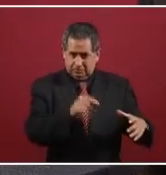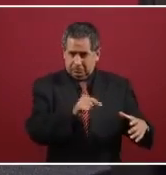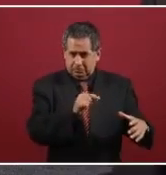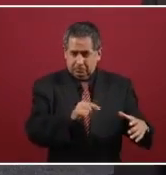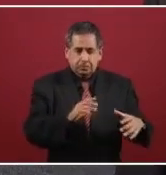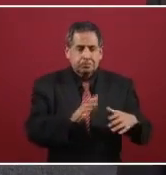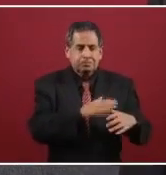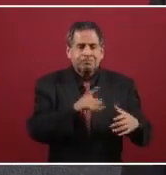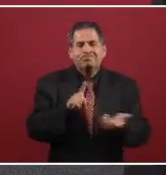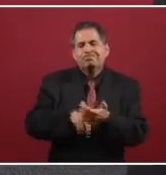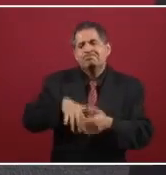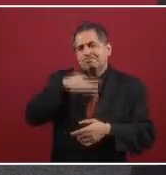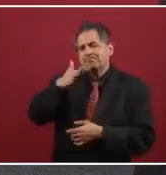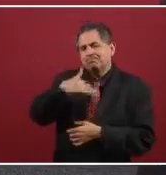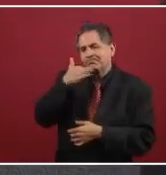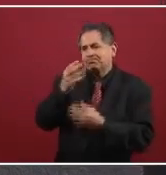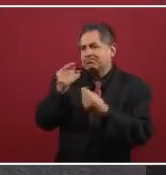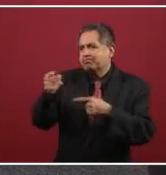por la corrupción.